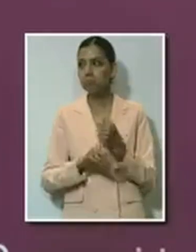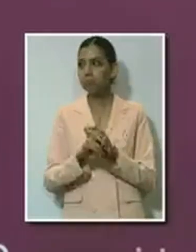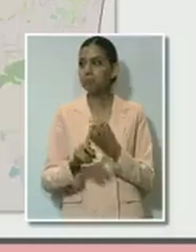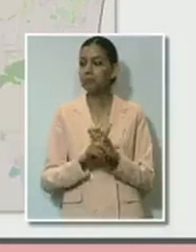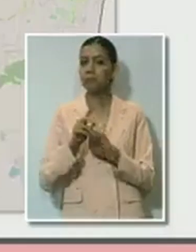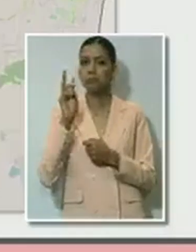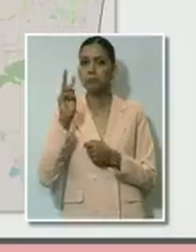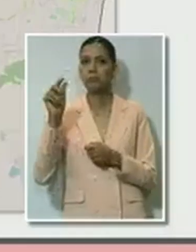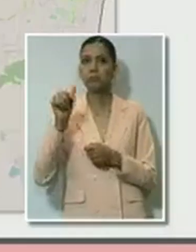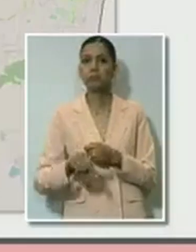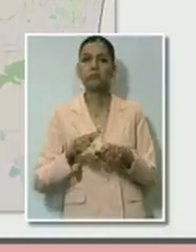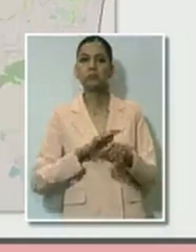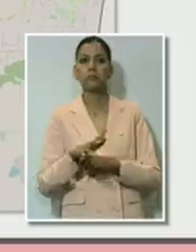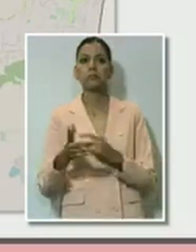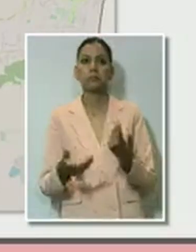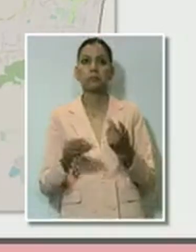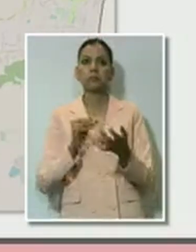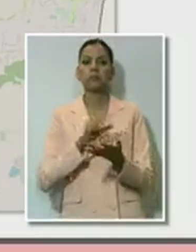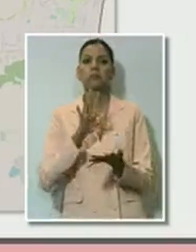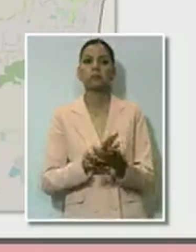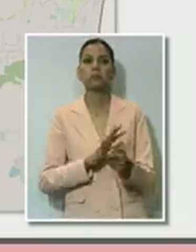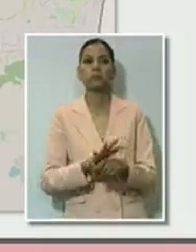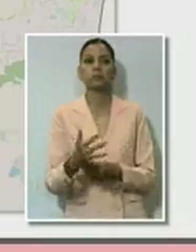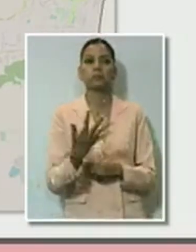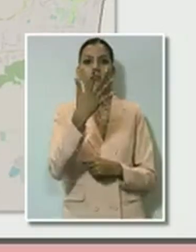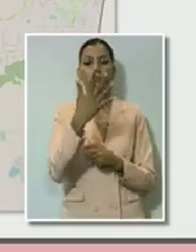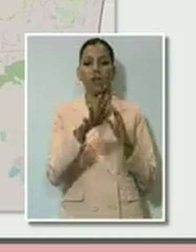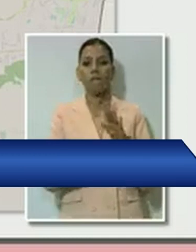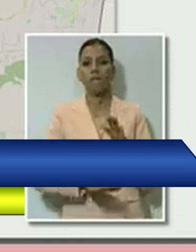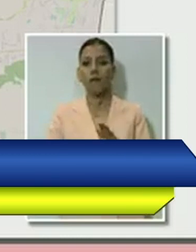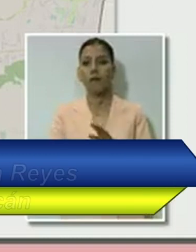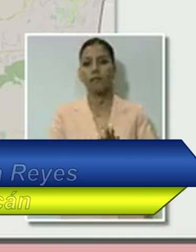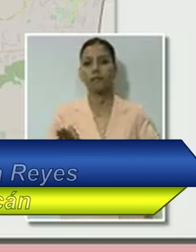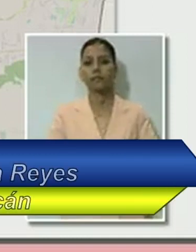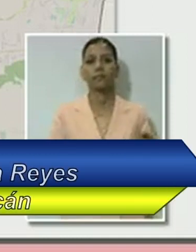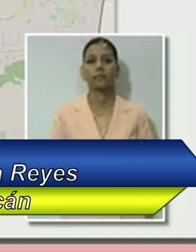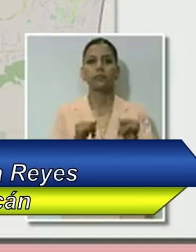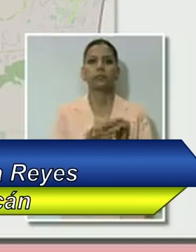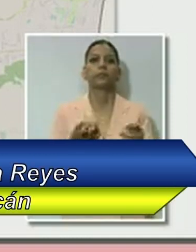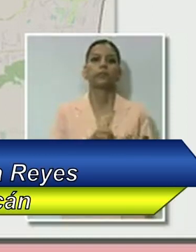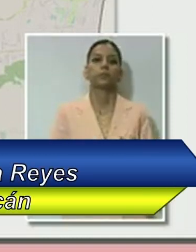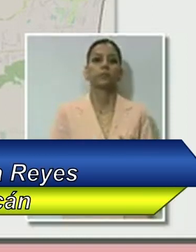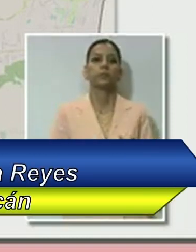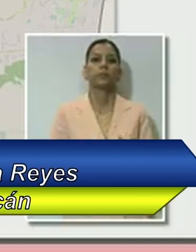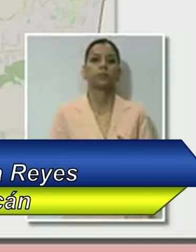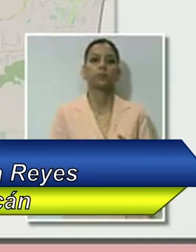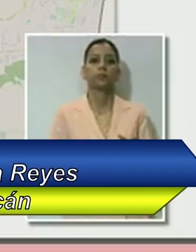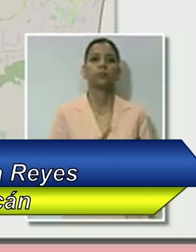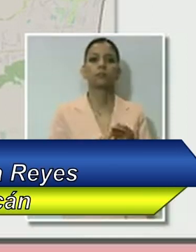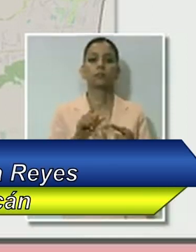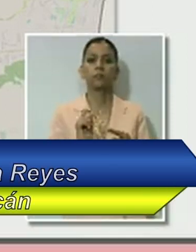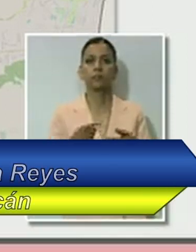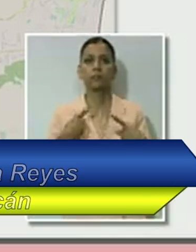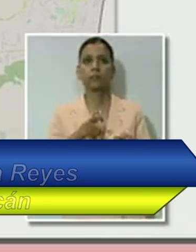Aquí vemos el despliegue que se estableció. Se establecieron cinco bases de operaciones interinstitucionales, integradas con